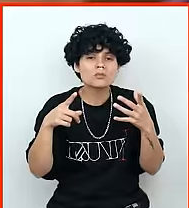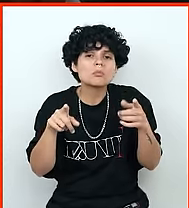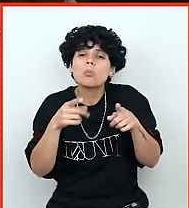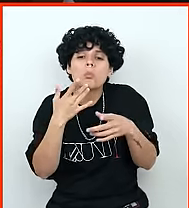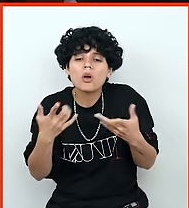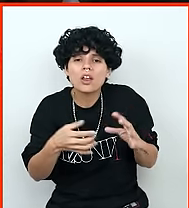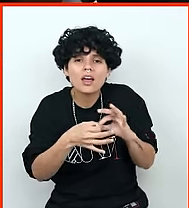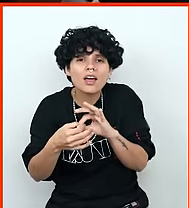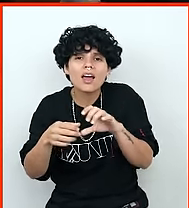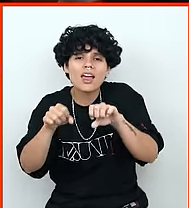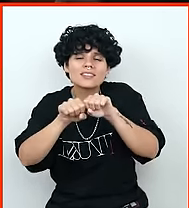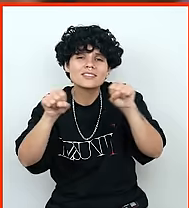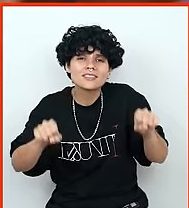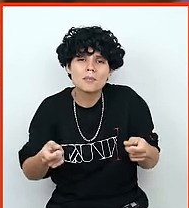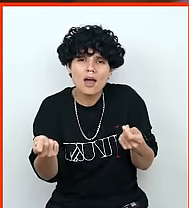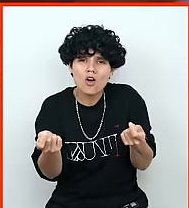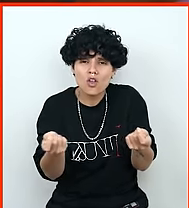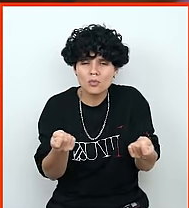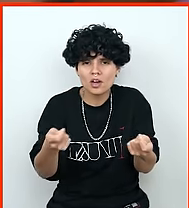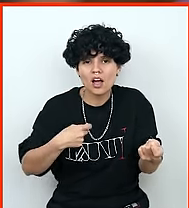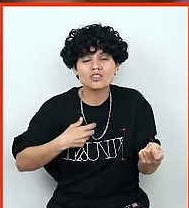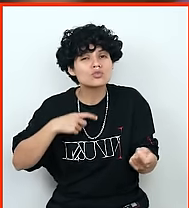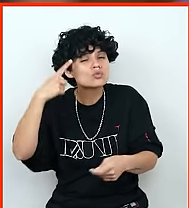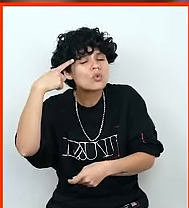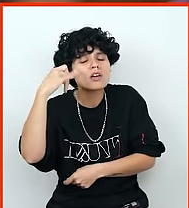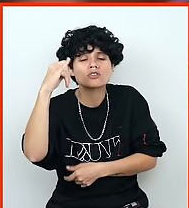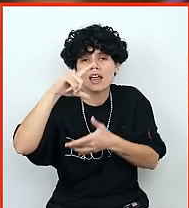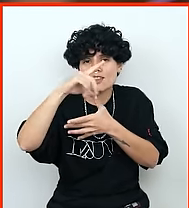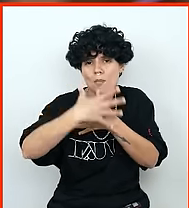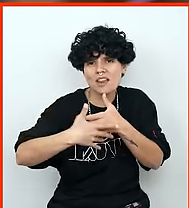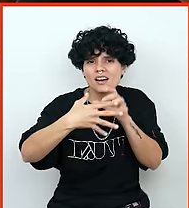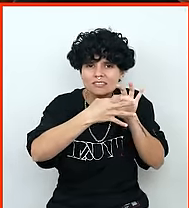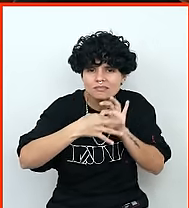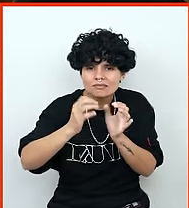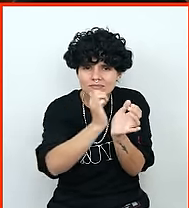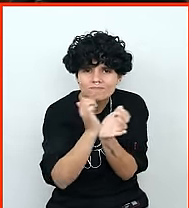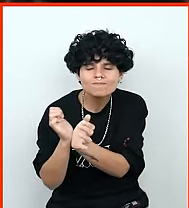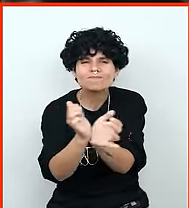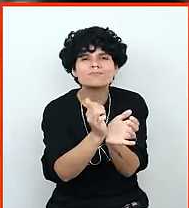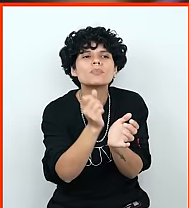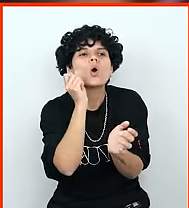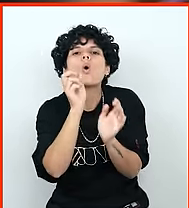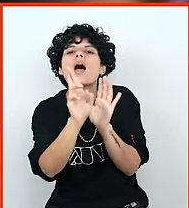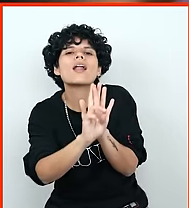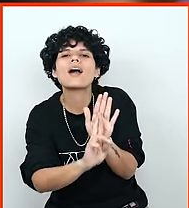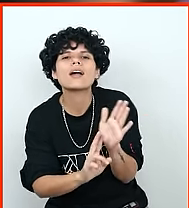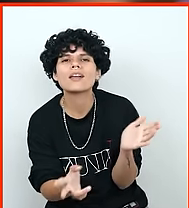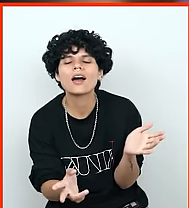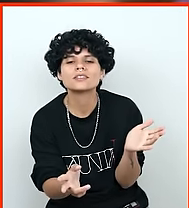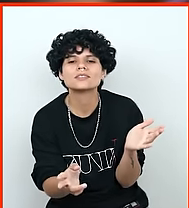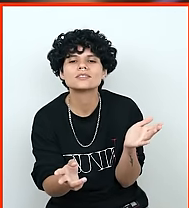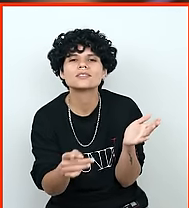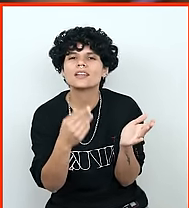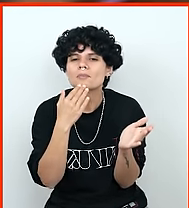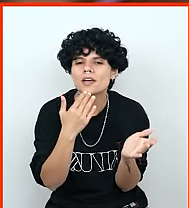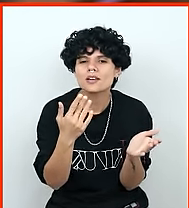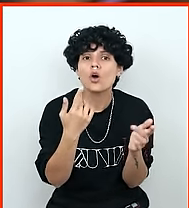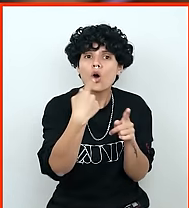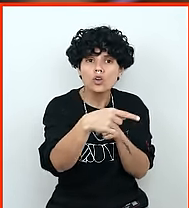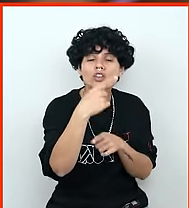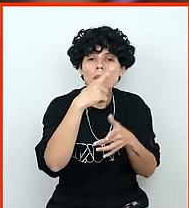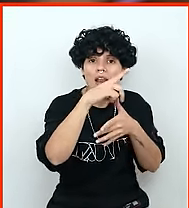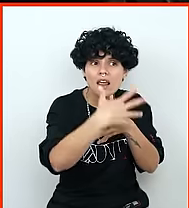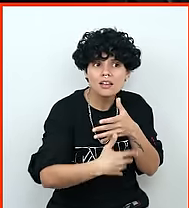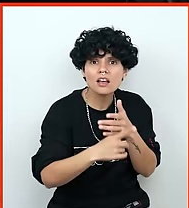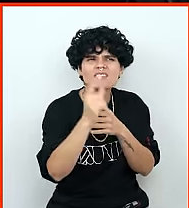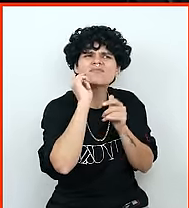económico. Yo igual sueño con unificar Latinoamérica, o de ver a Latinoamérica unificada, pero la gran pregunta es bajo cuáles reglas unificamos Latinoamérica. Bueno, y hay otros